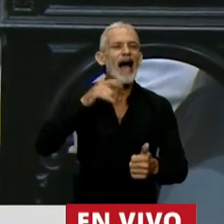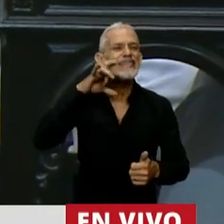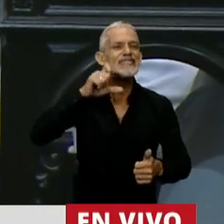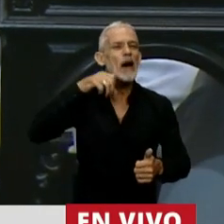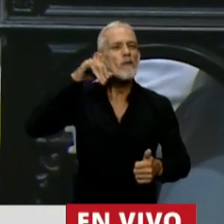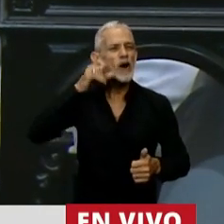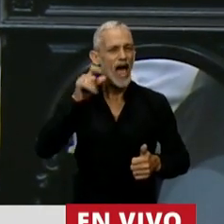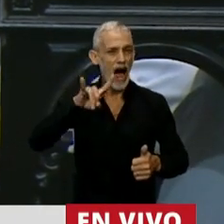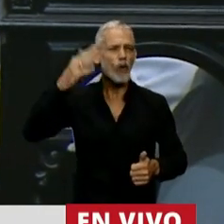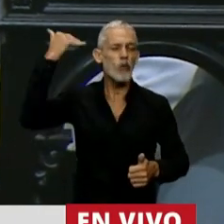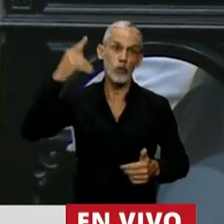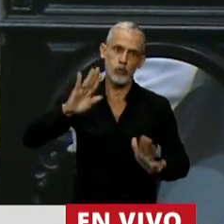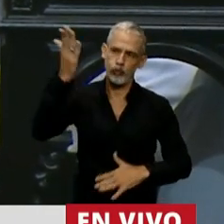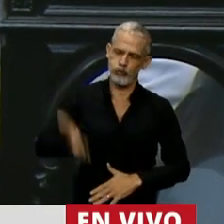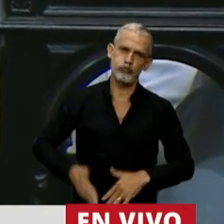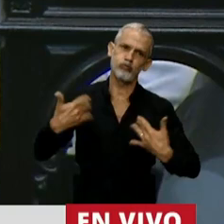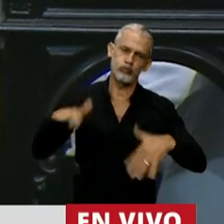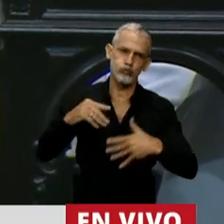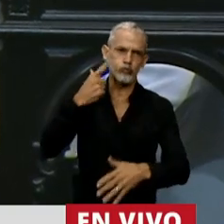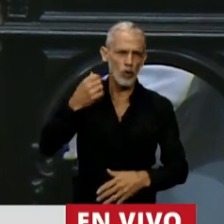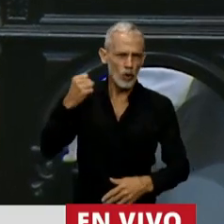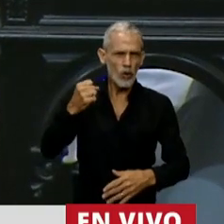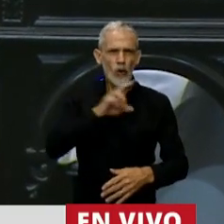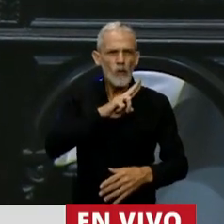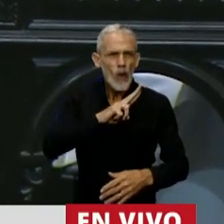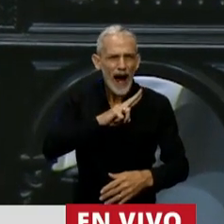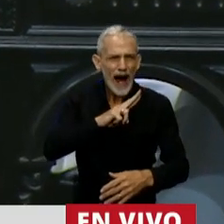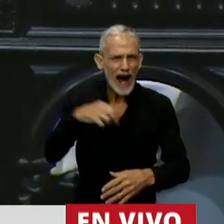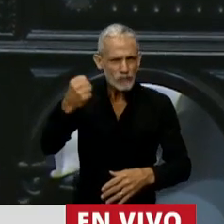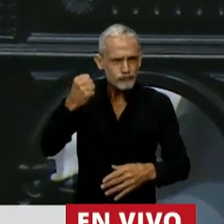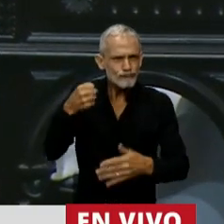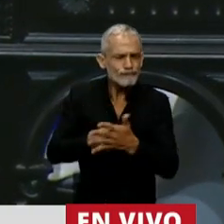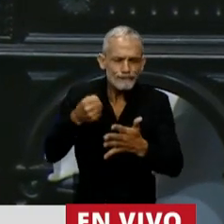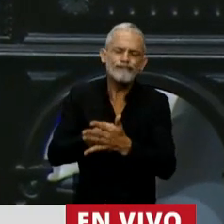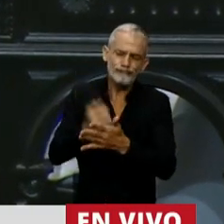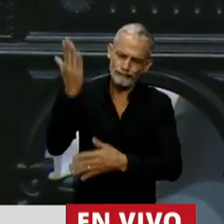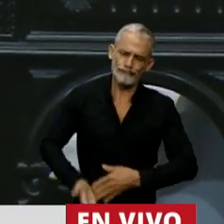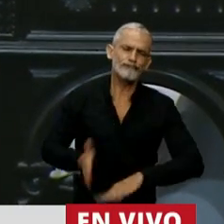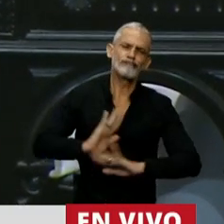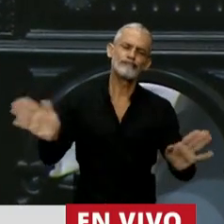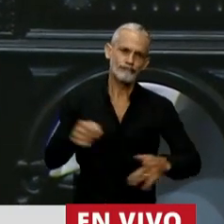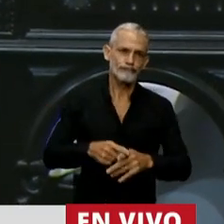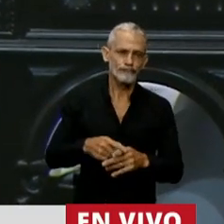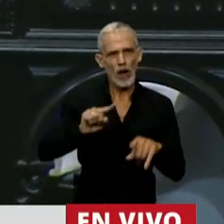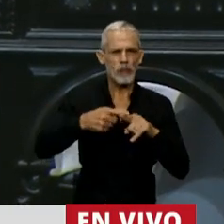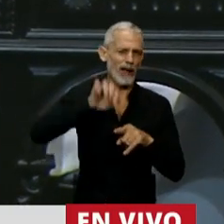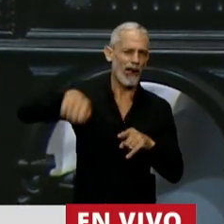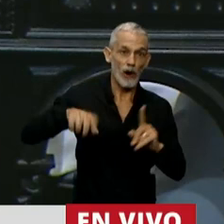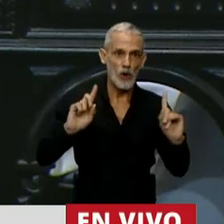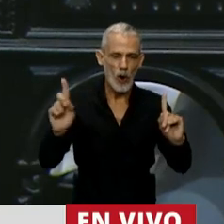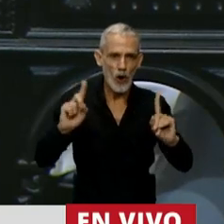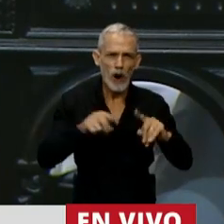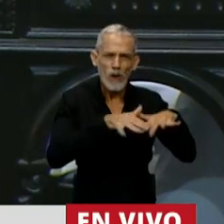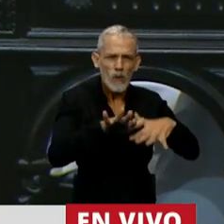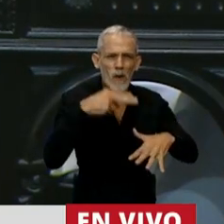Moró, que sin duda es un pilar de la lucha feminista en este país. La política no puede mirar para otro lado. La marea